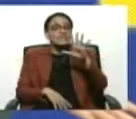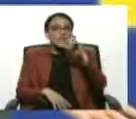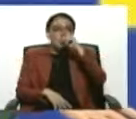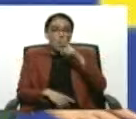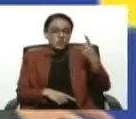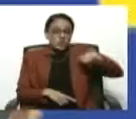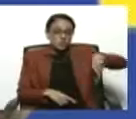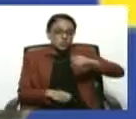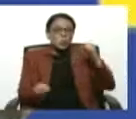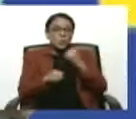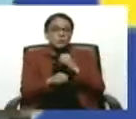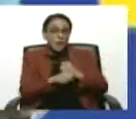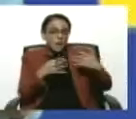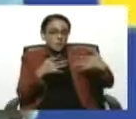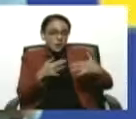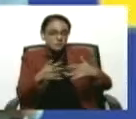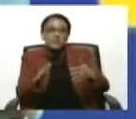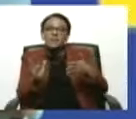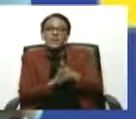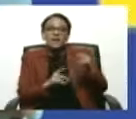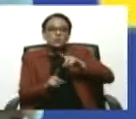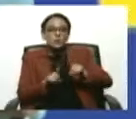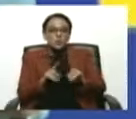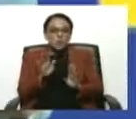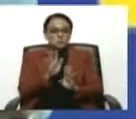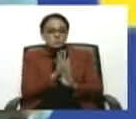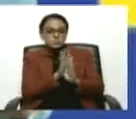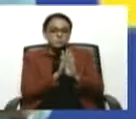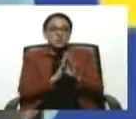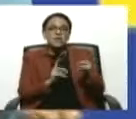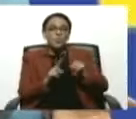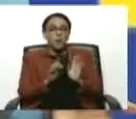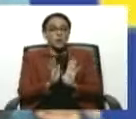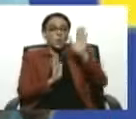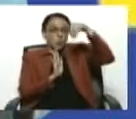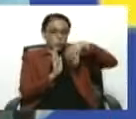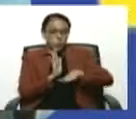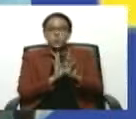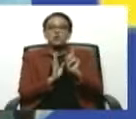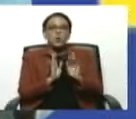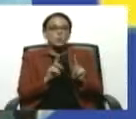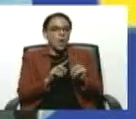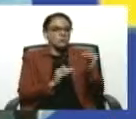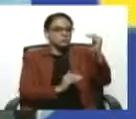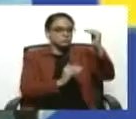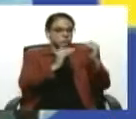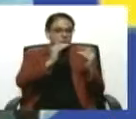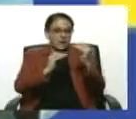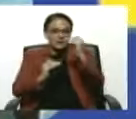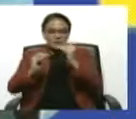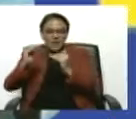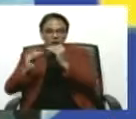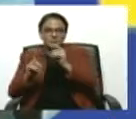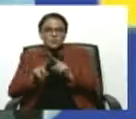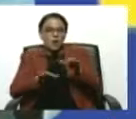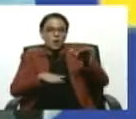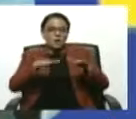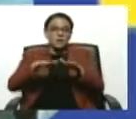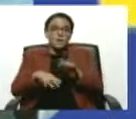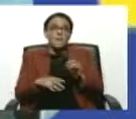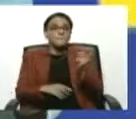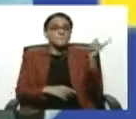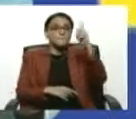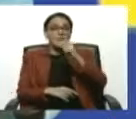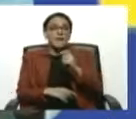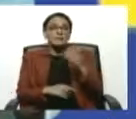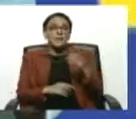equilibrios, profesores, equilibrios macroeconómicos? Decía el presidente que el mes de mayo del 2024 fue la